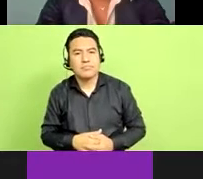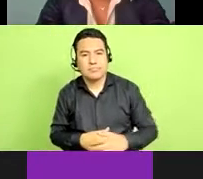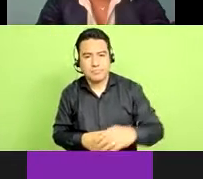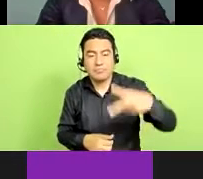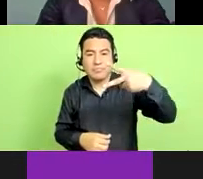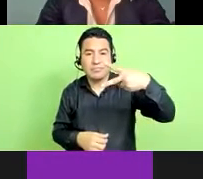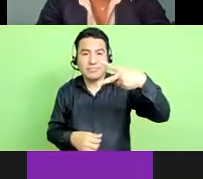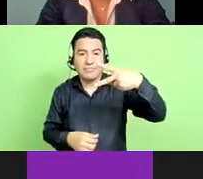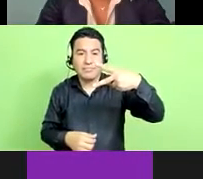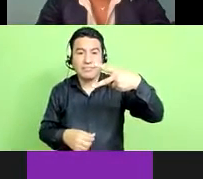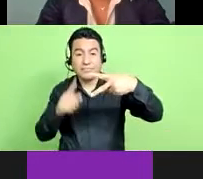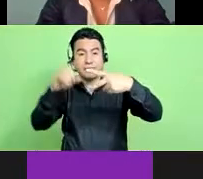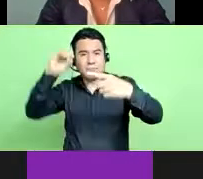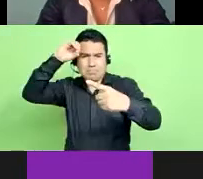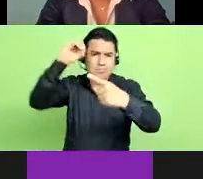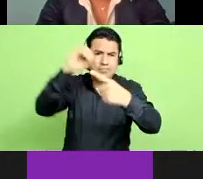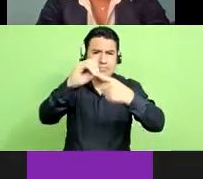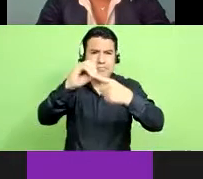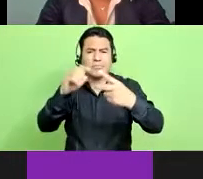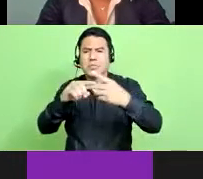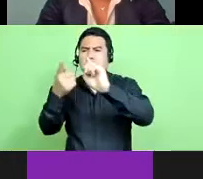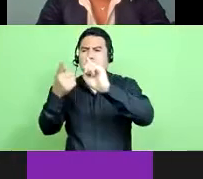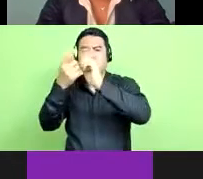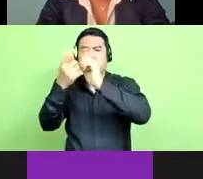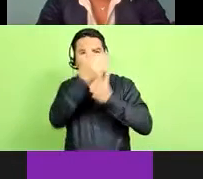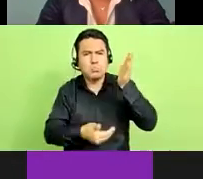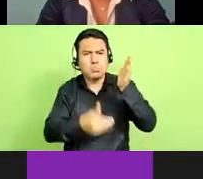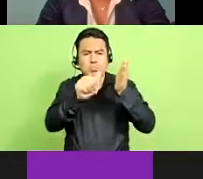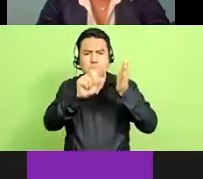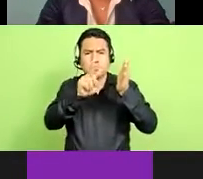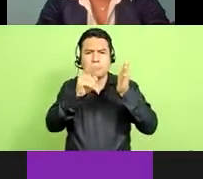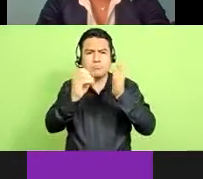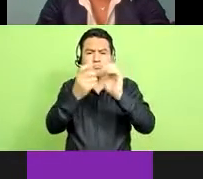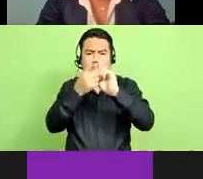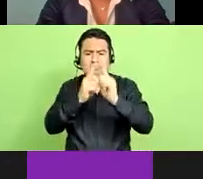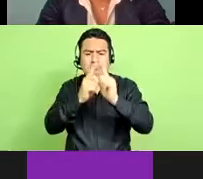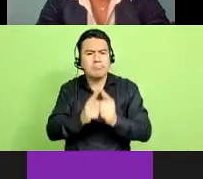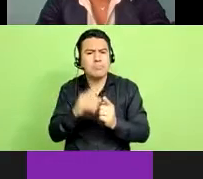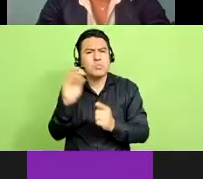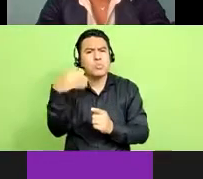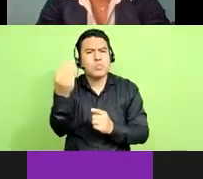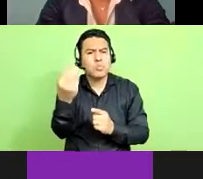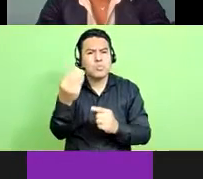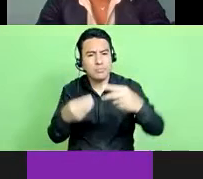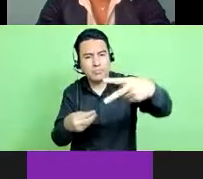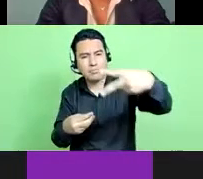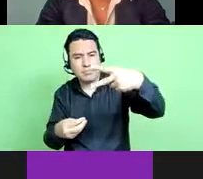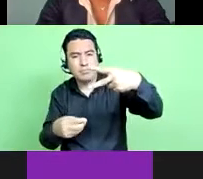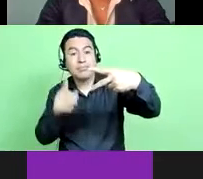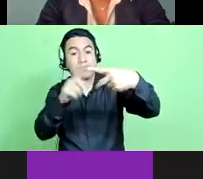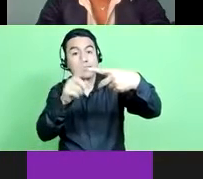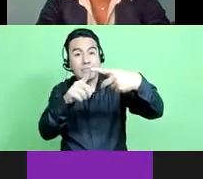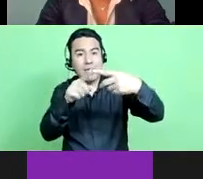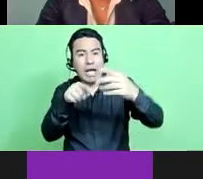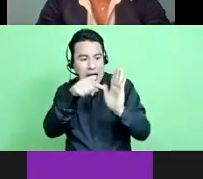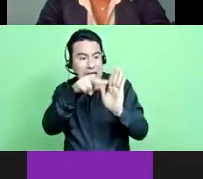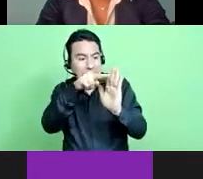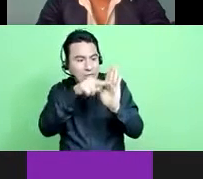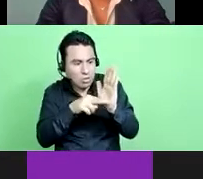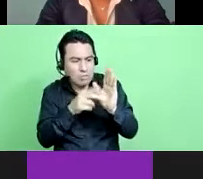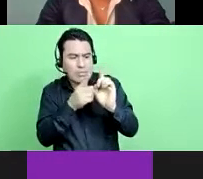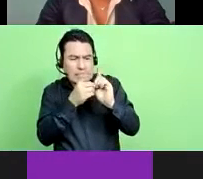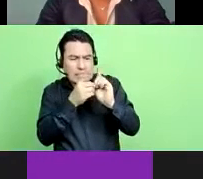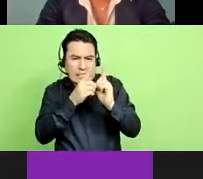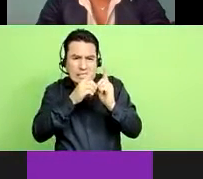el objetivo de dicha modificación es mejorar la aplicación de la norma ya que se